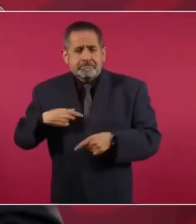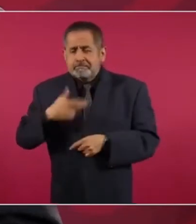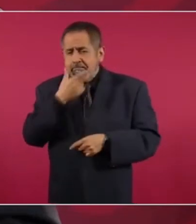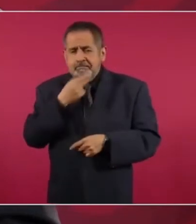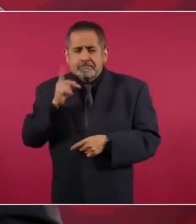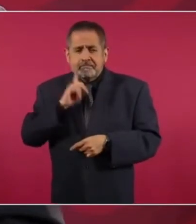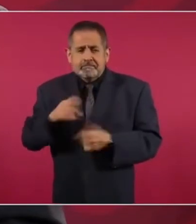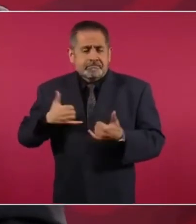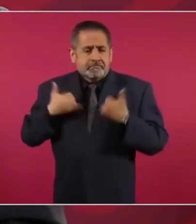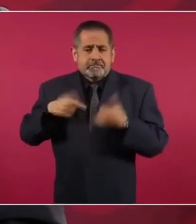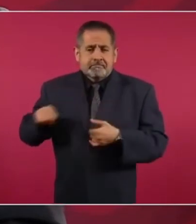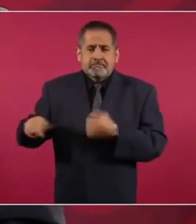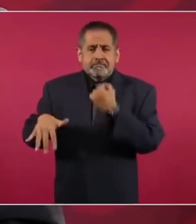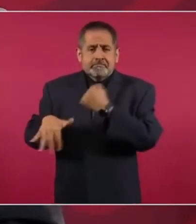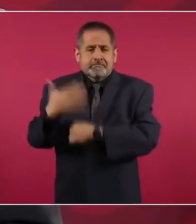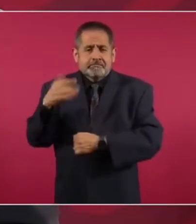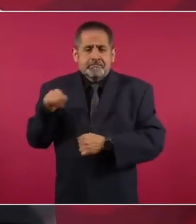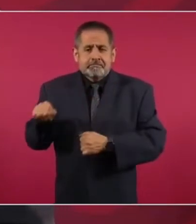mujeres y hombres,